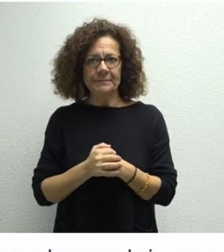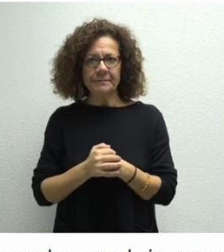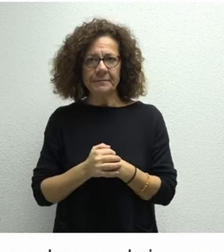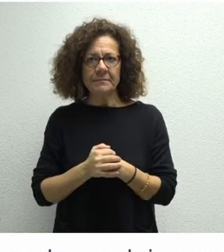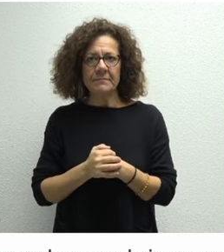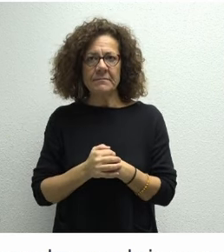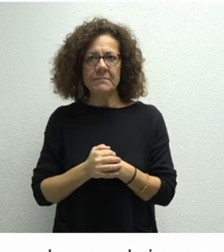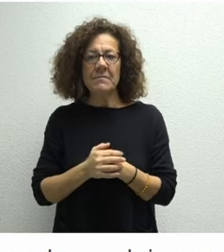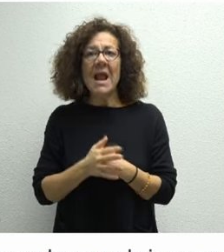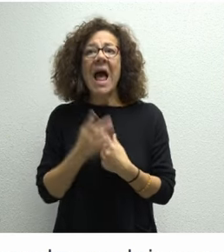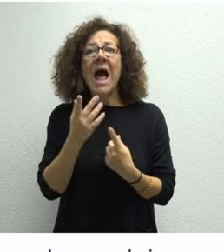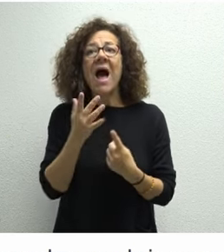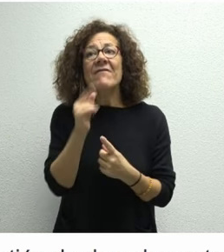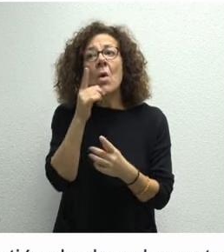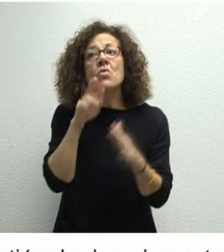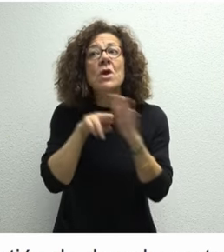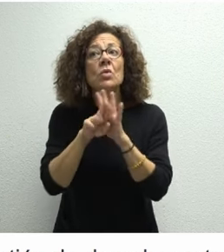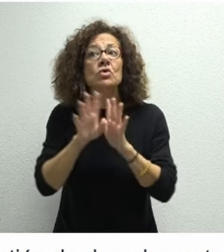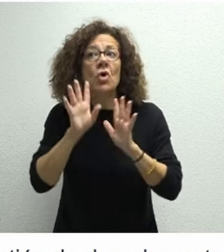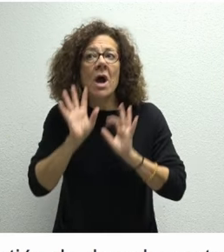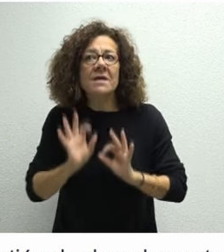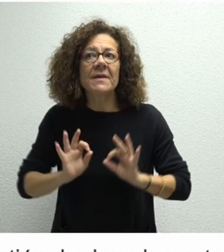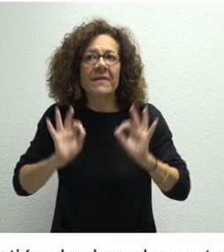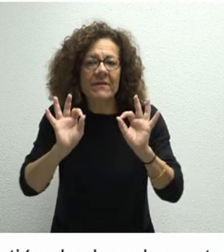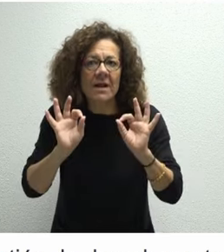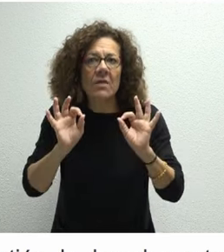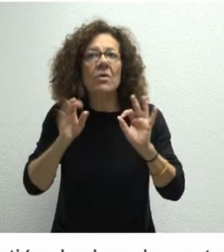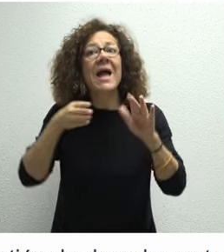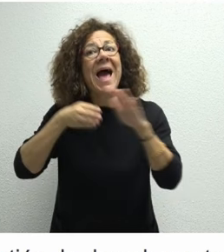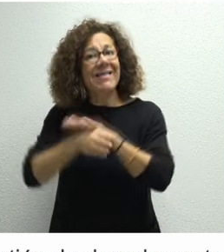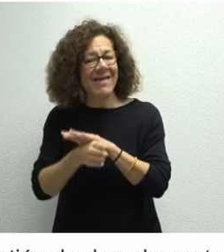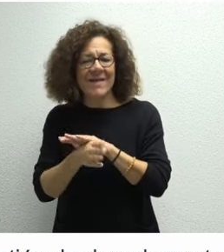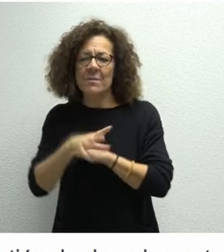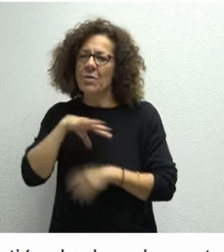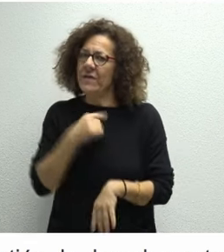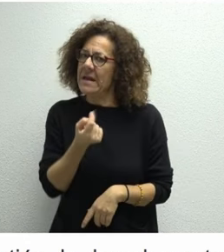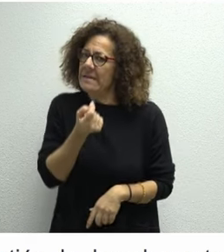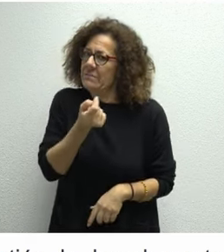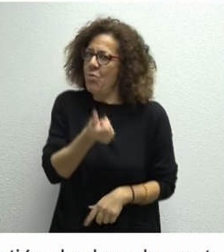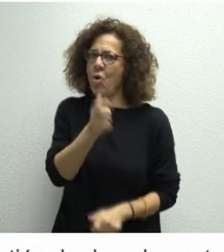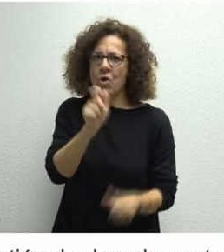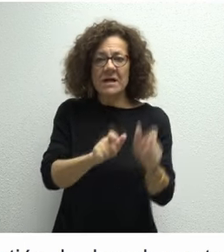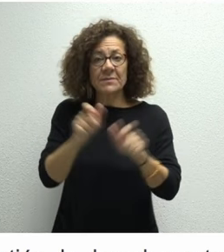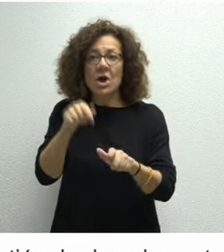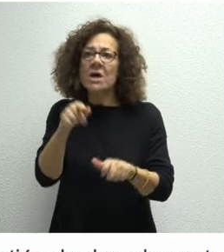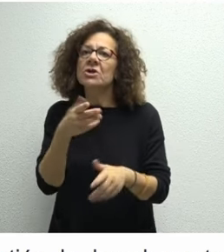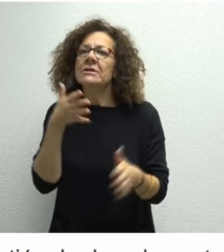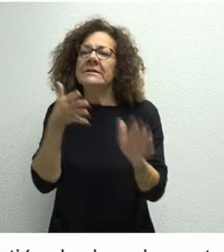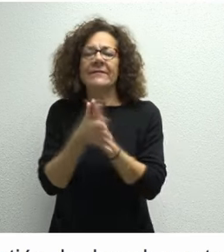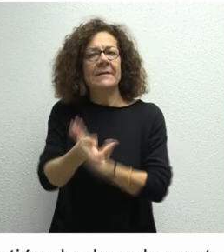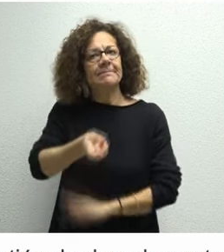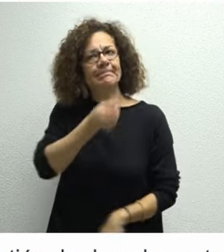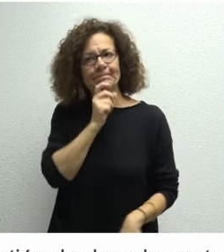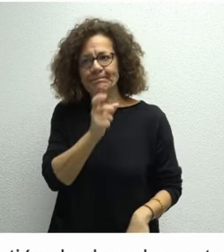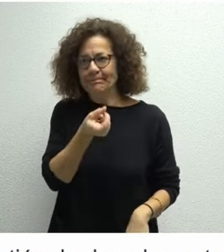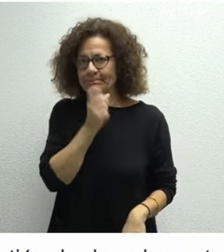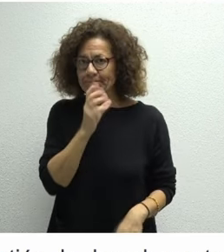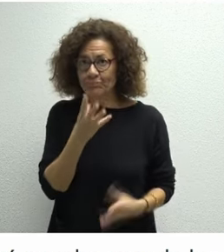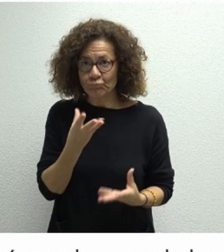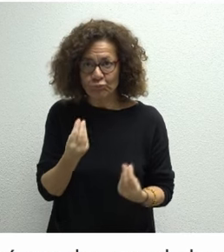con un recurso especializado y específico per al que podían acceder muy poquitas personas que eso dificultaba mucho